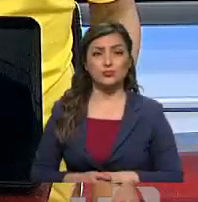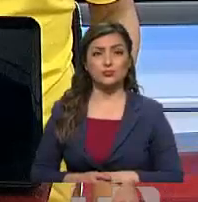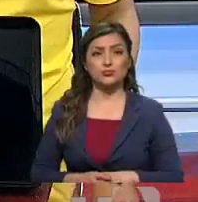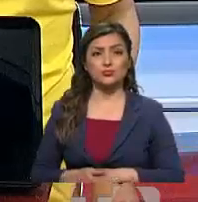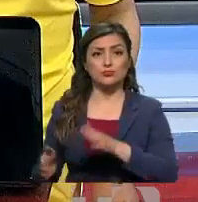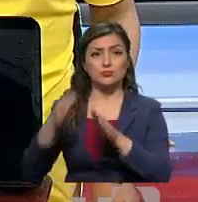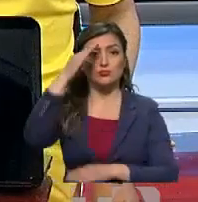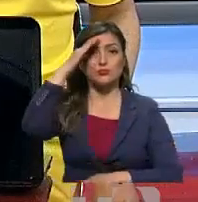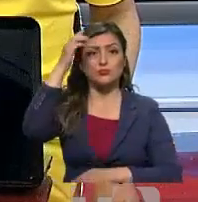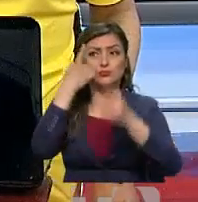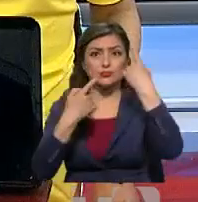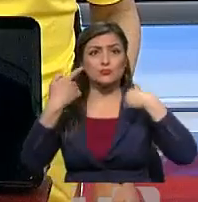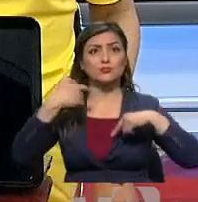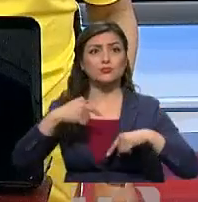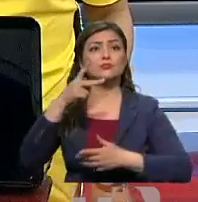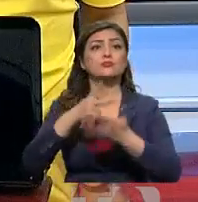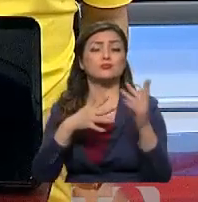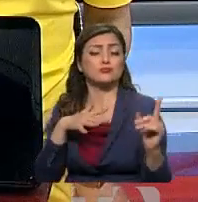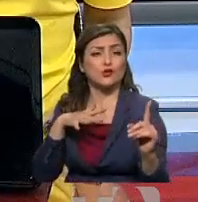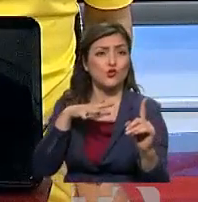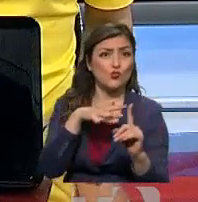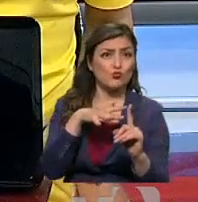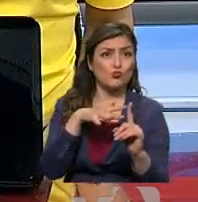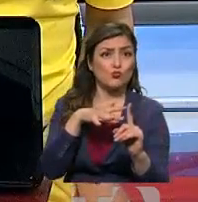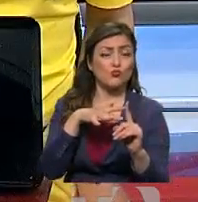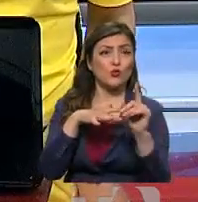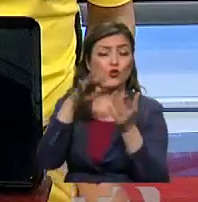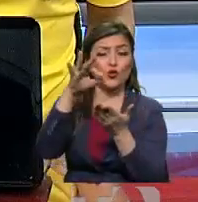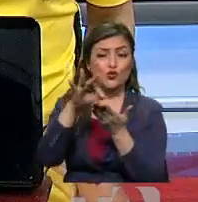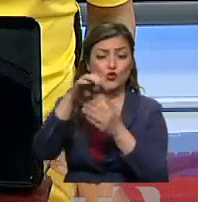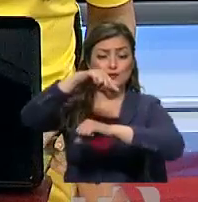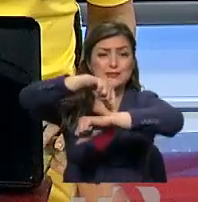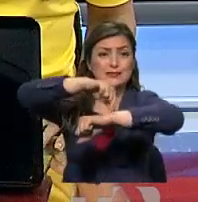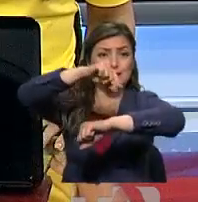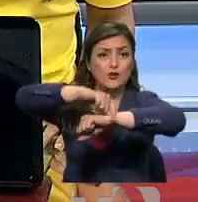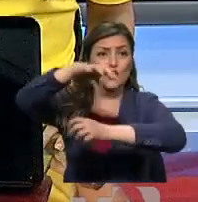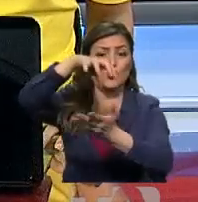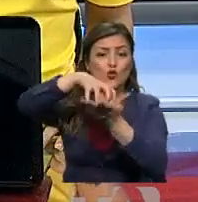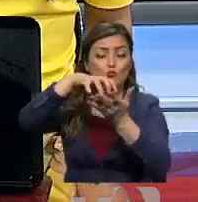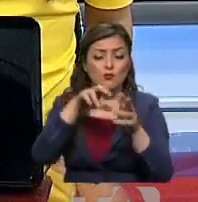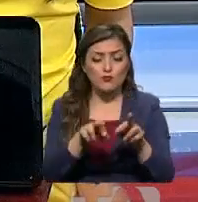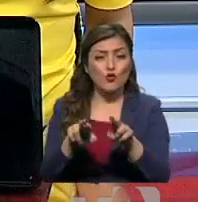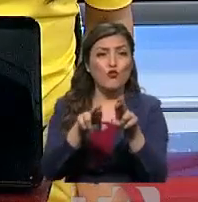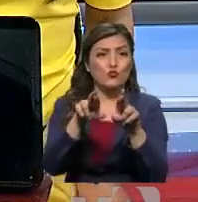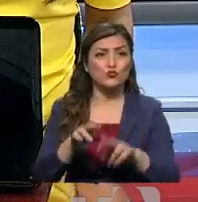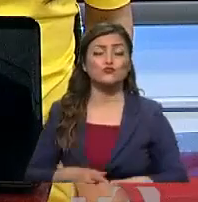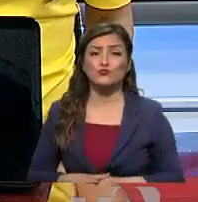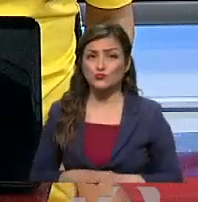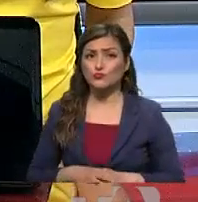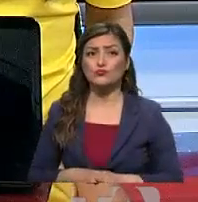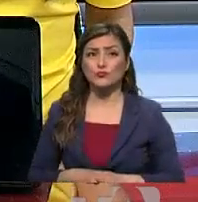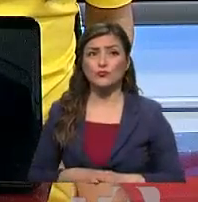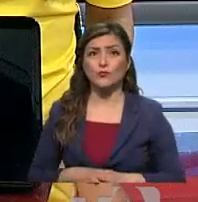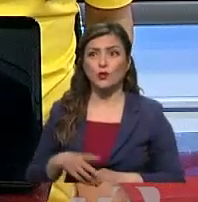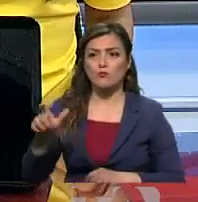Un policía resultó herido luego de ser atacado por un sujeto en el cantón Quevedo, provincia de Los Ríos. El hombre, que aparentemente